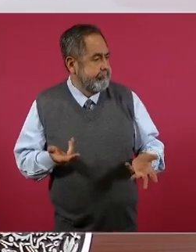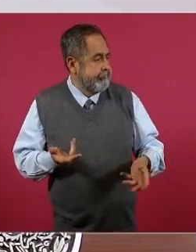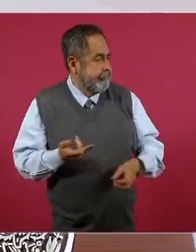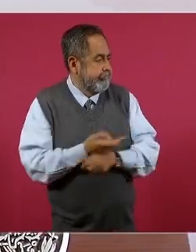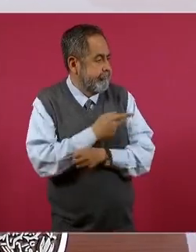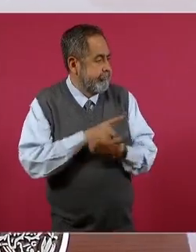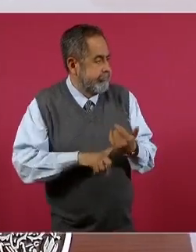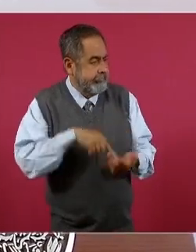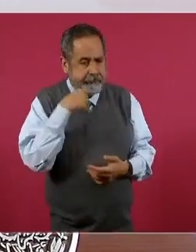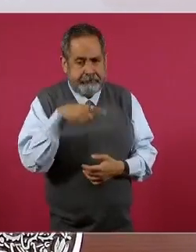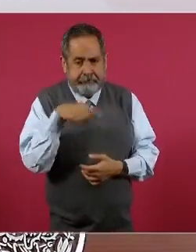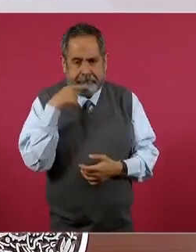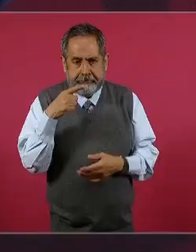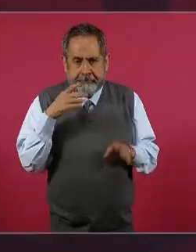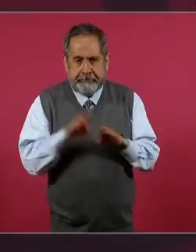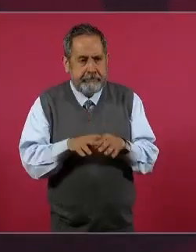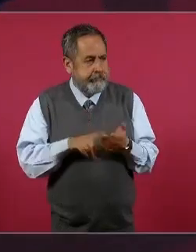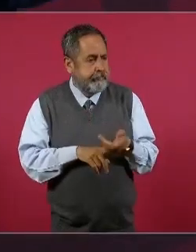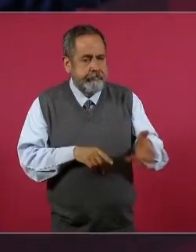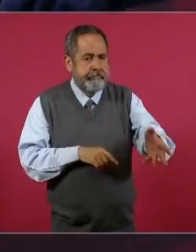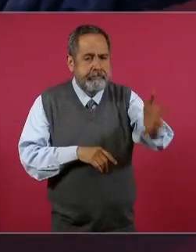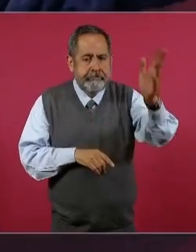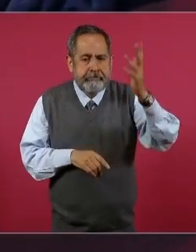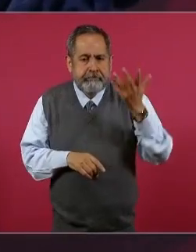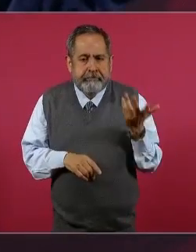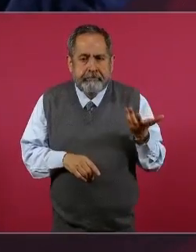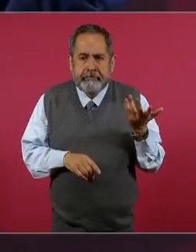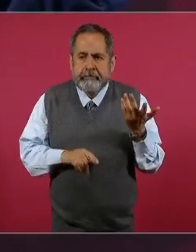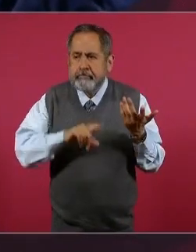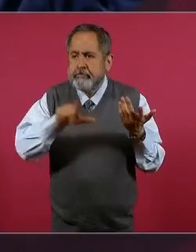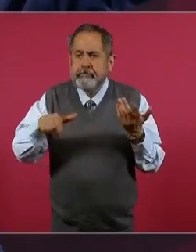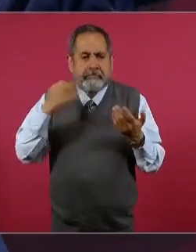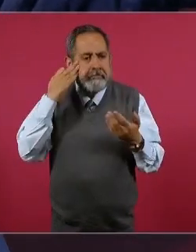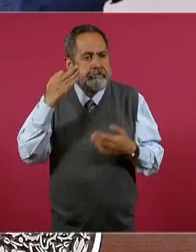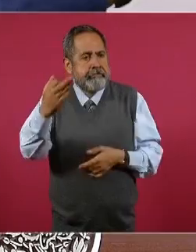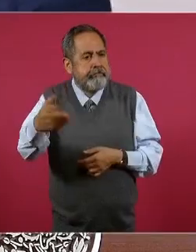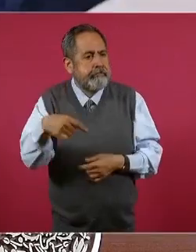ni existía el servidor público, ya estaba en otra